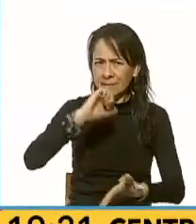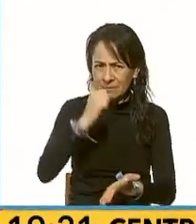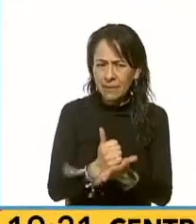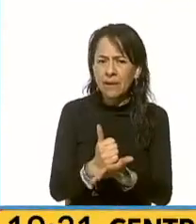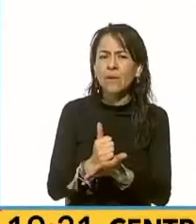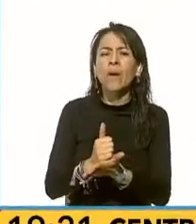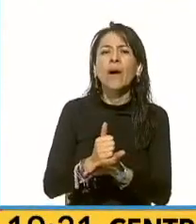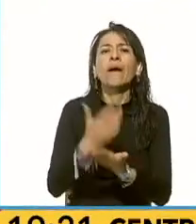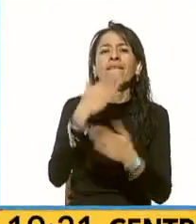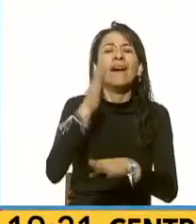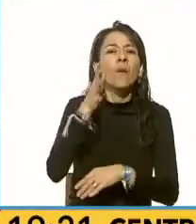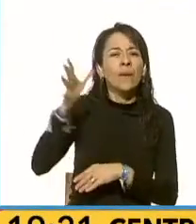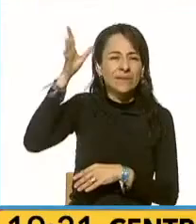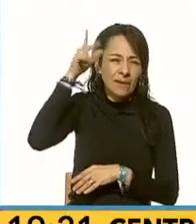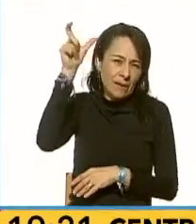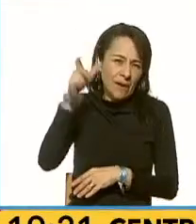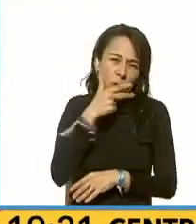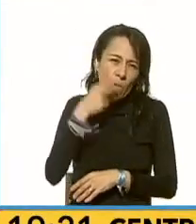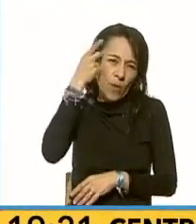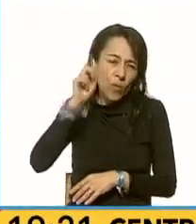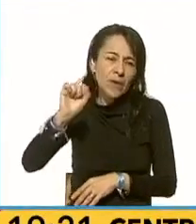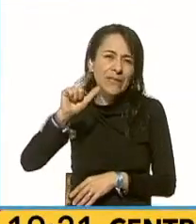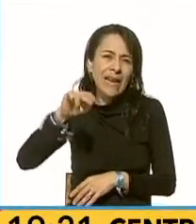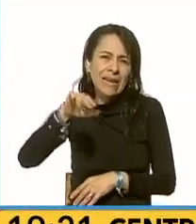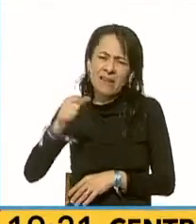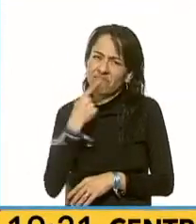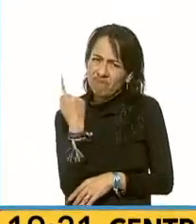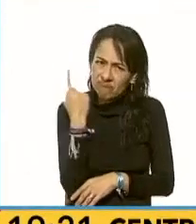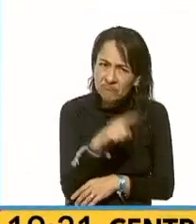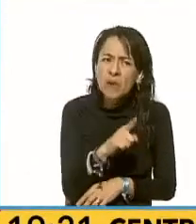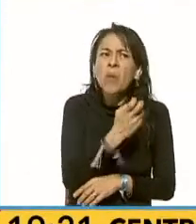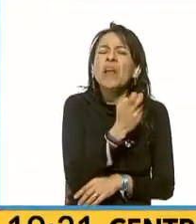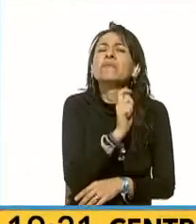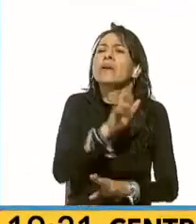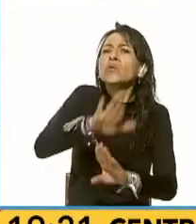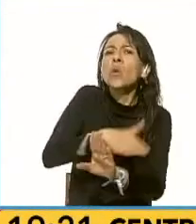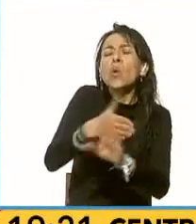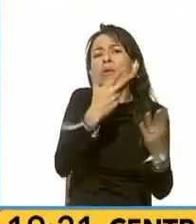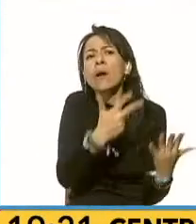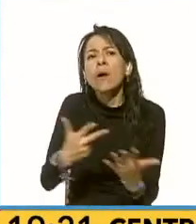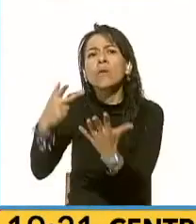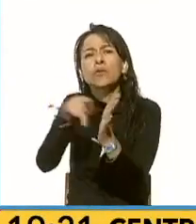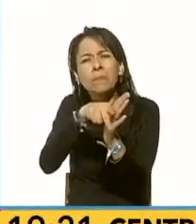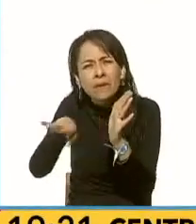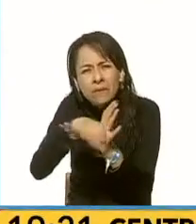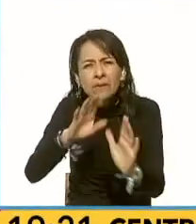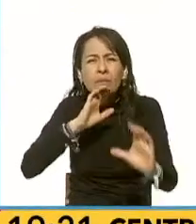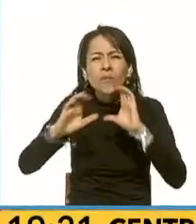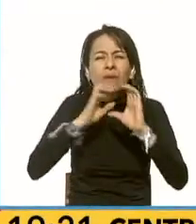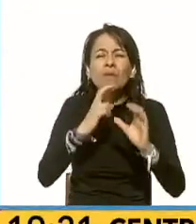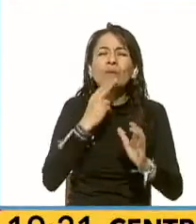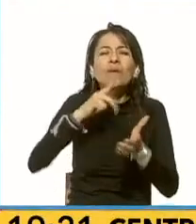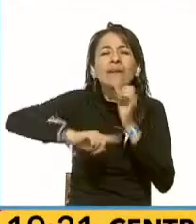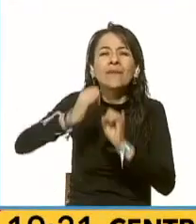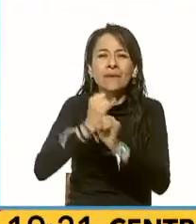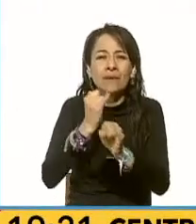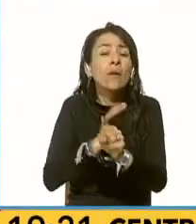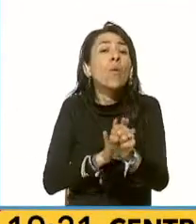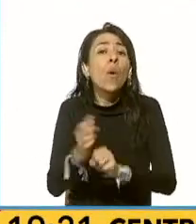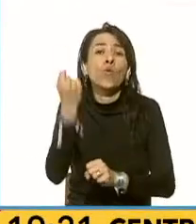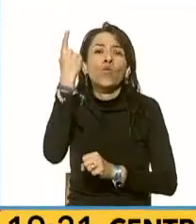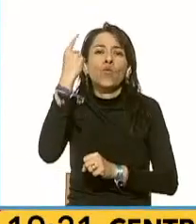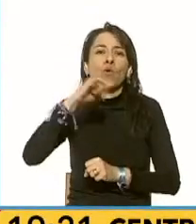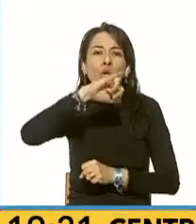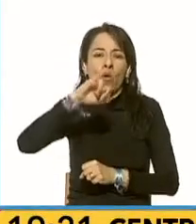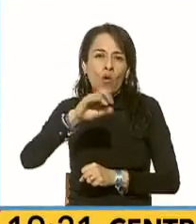Salinas Pliego presentó una demanda civil contra 8 periodistas y comunicadores y usuarios de redes sociales. Uno de ellos es Jorge Gómez